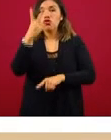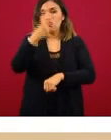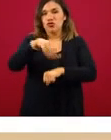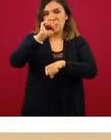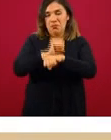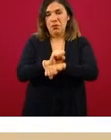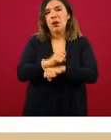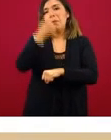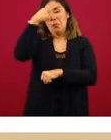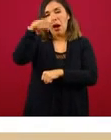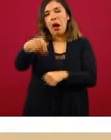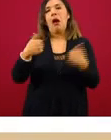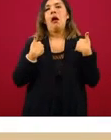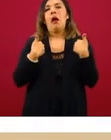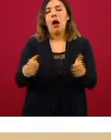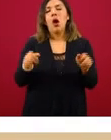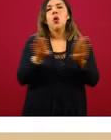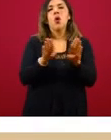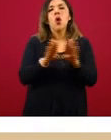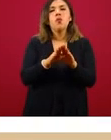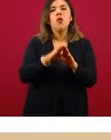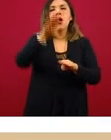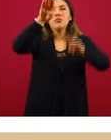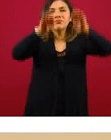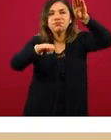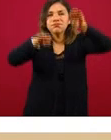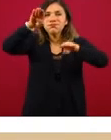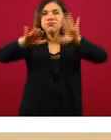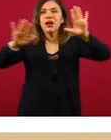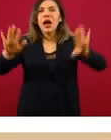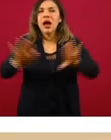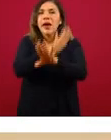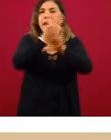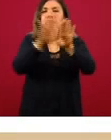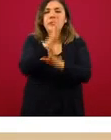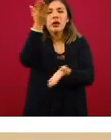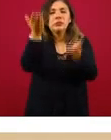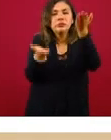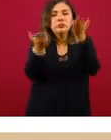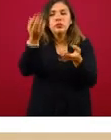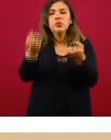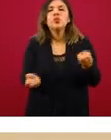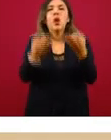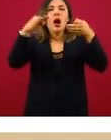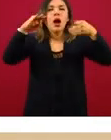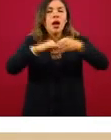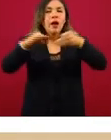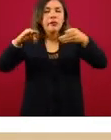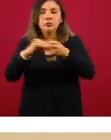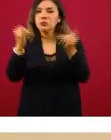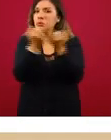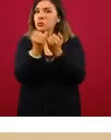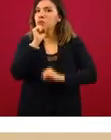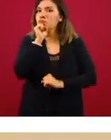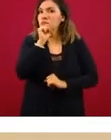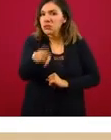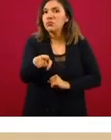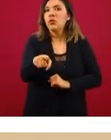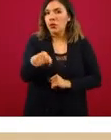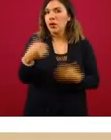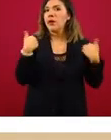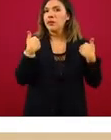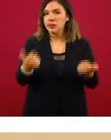semanas, para igual ver un poco cómo va variando la tasa de incidencia. Igual aplica la